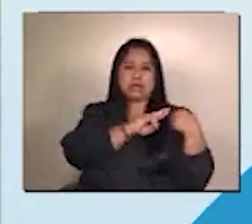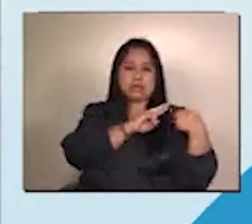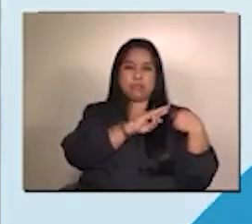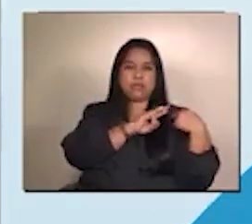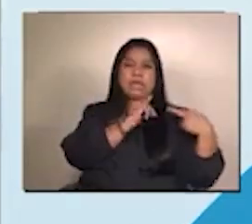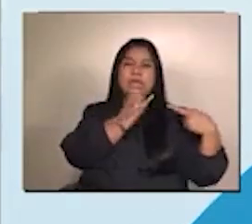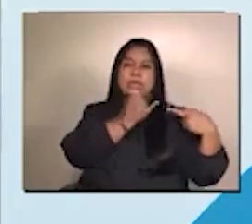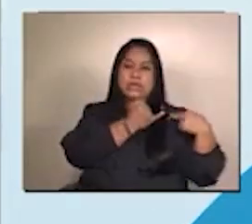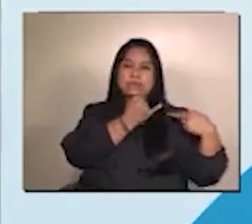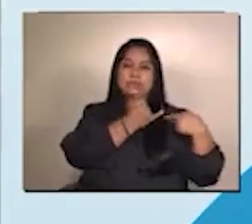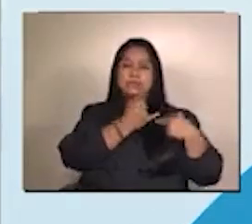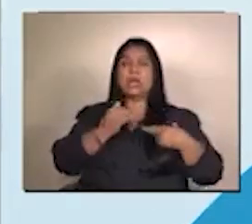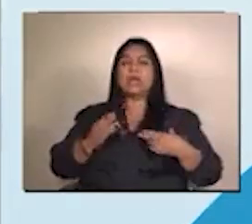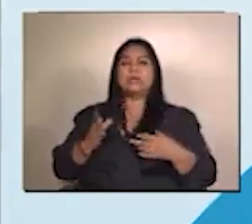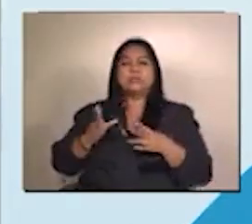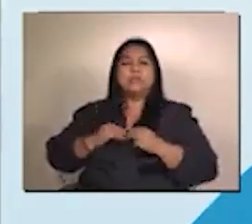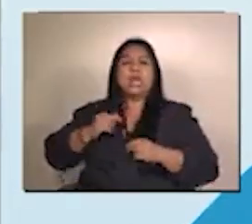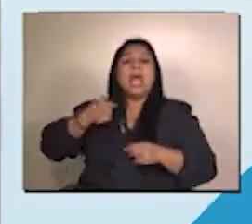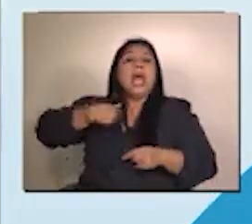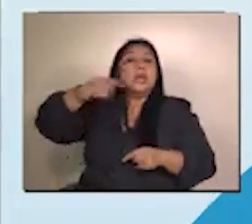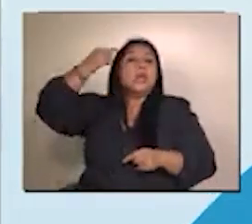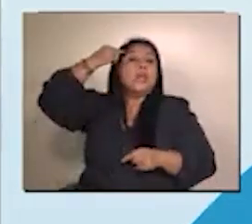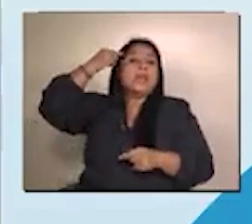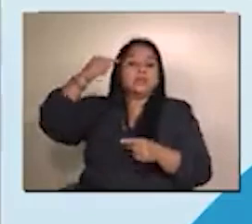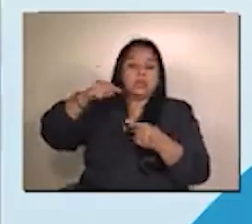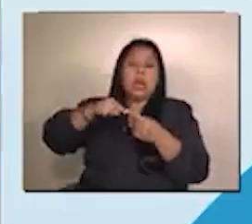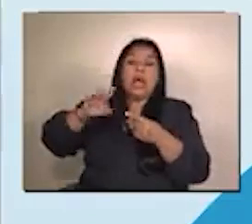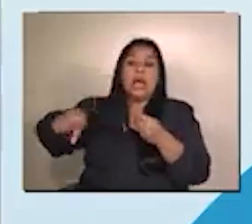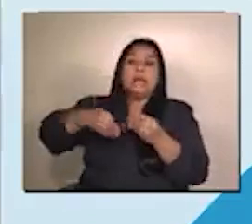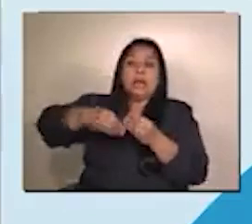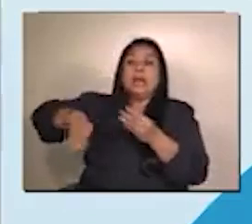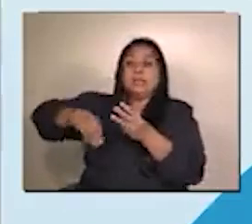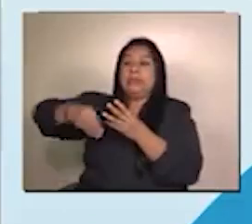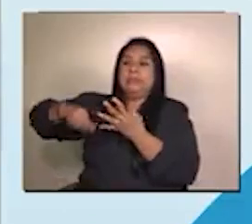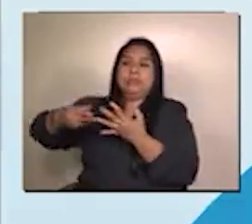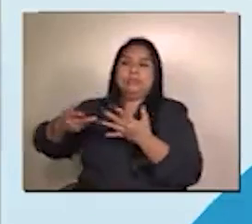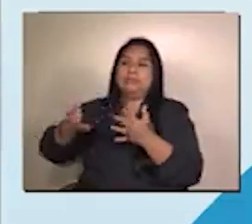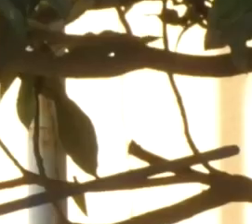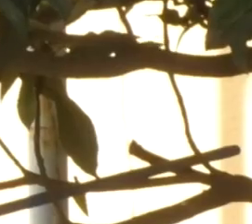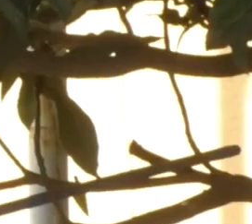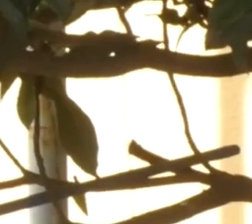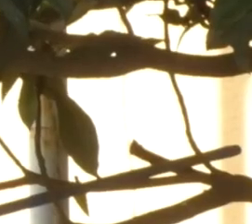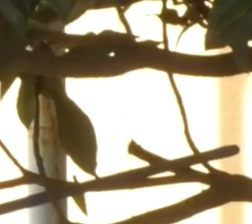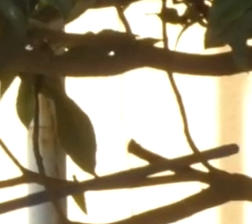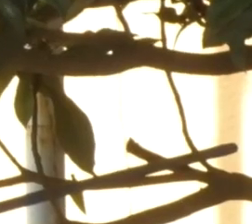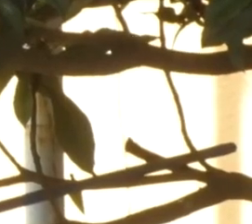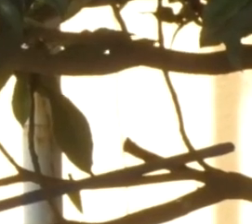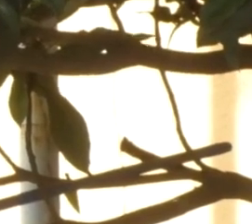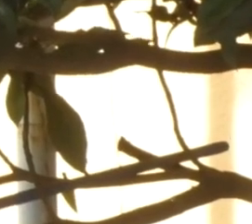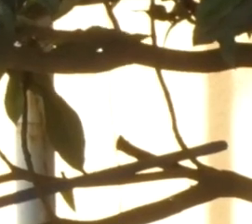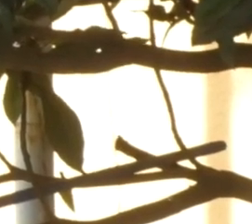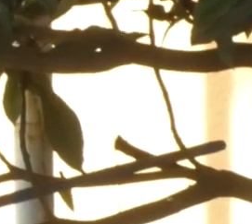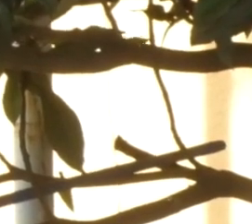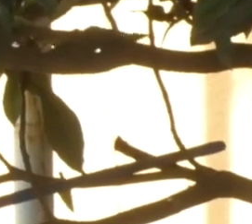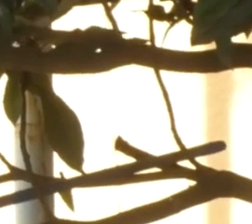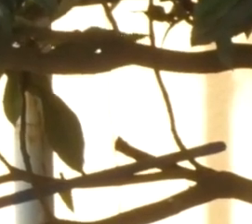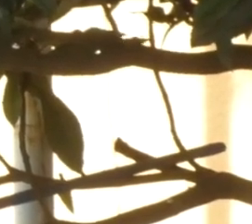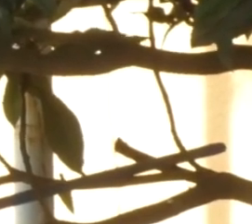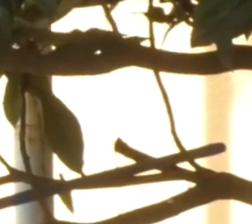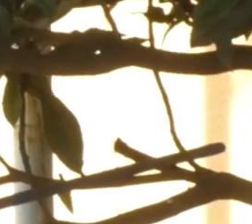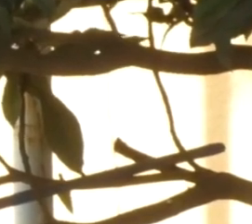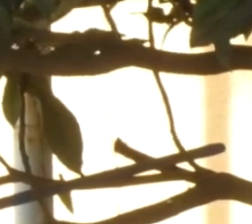cuestiones que no constan en los documentos que se tiene a la vista. Pero también es una enorme irresponsabilidad